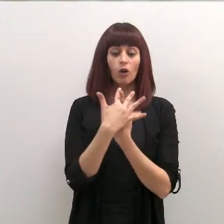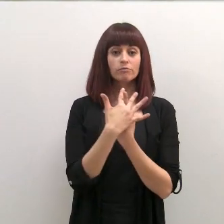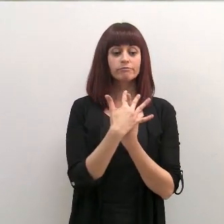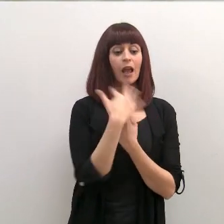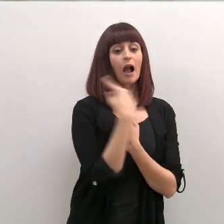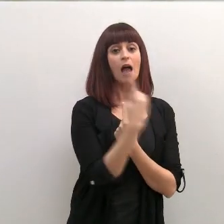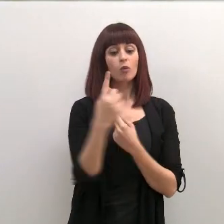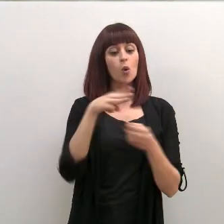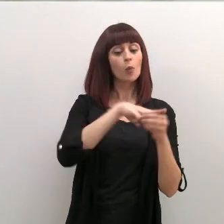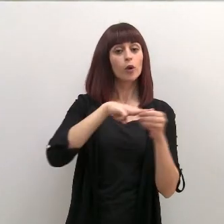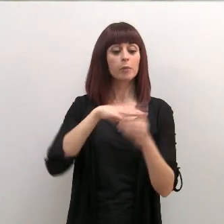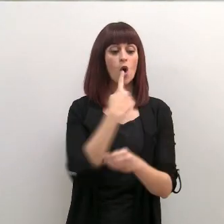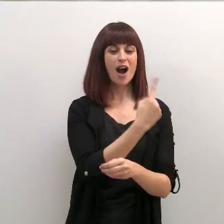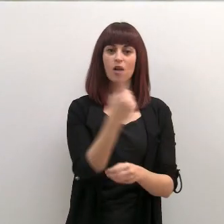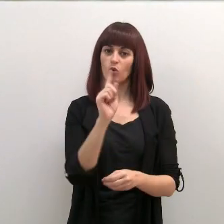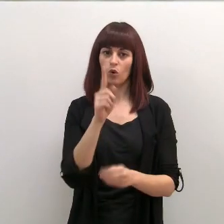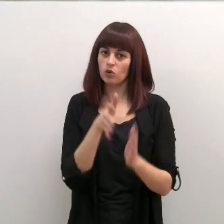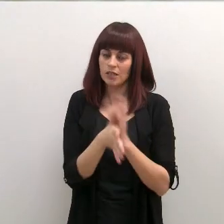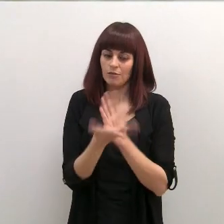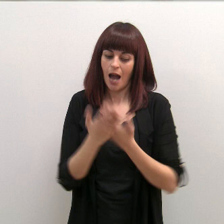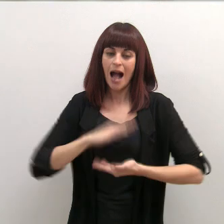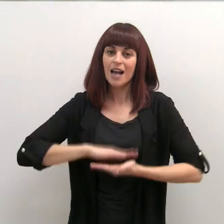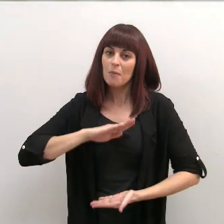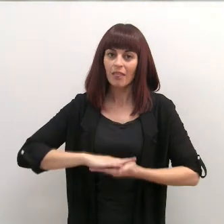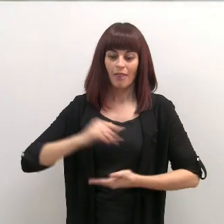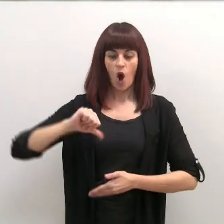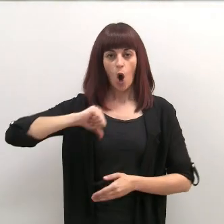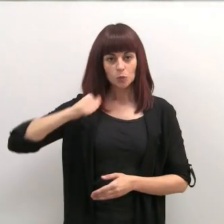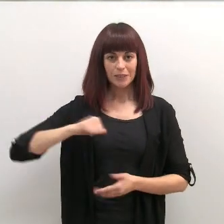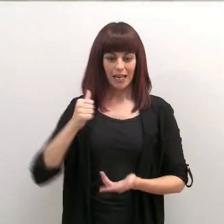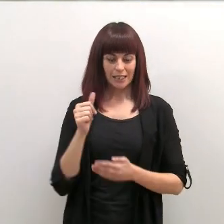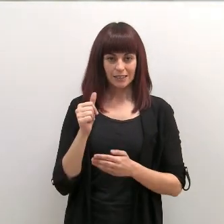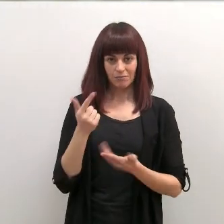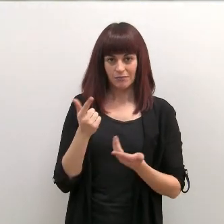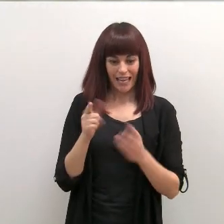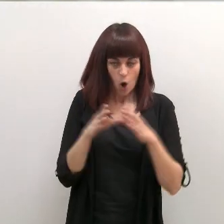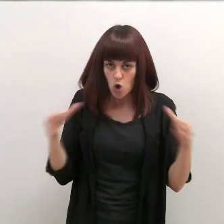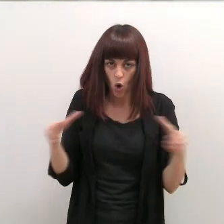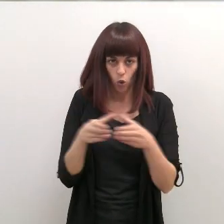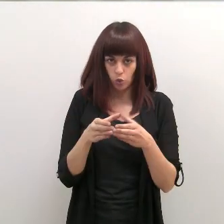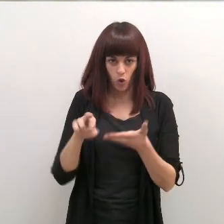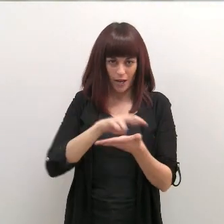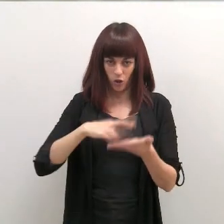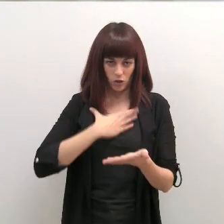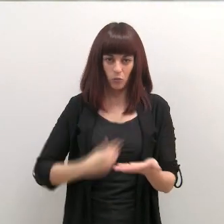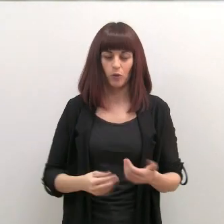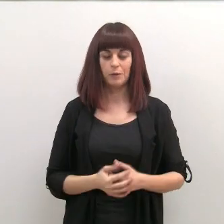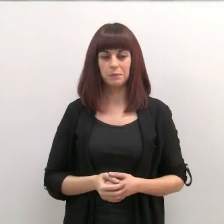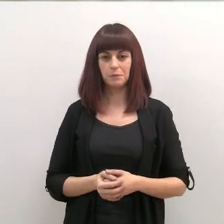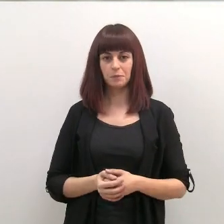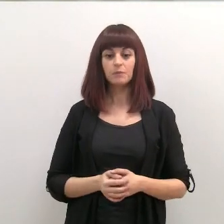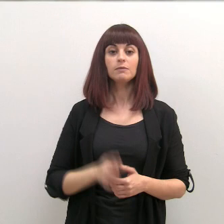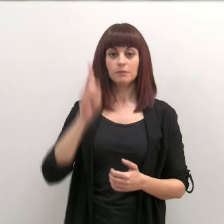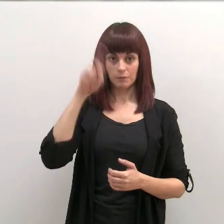los municipios, sino de salvaguardar la capacidad hospitalaria del conjunto de la región, así como poder atender